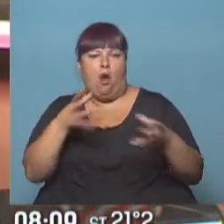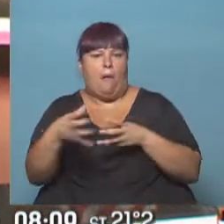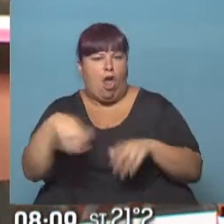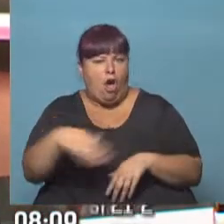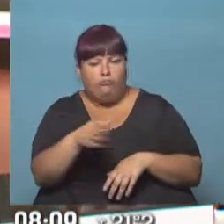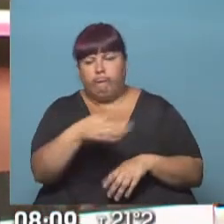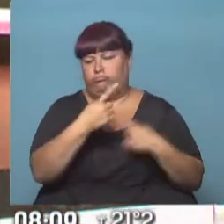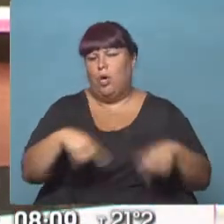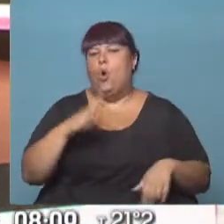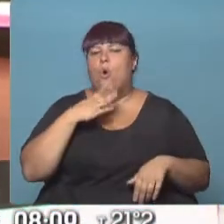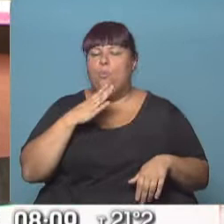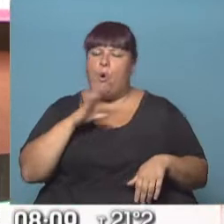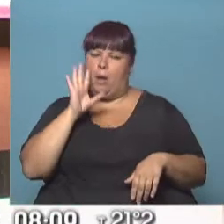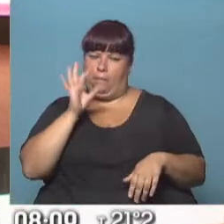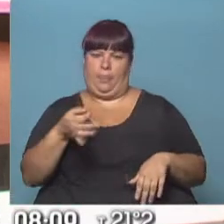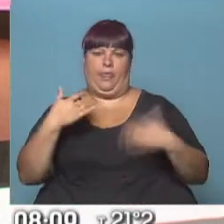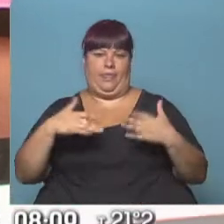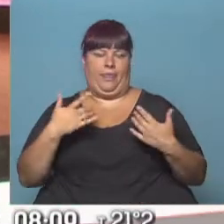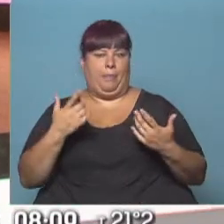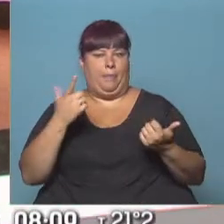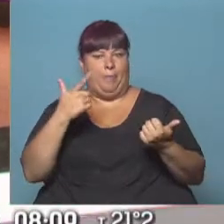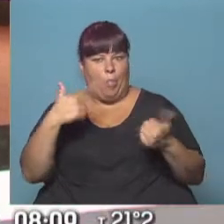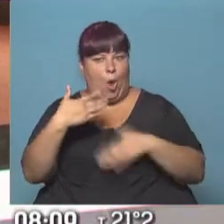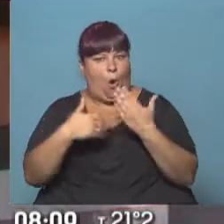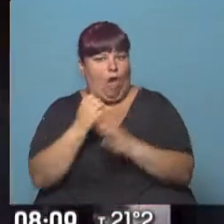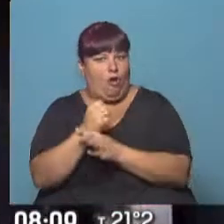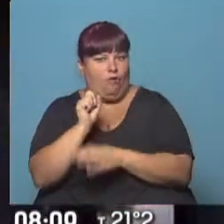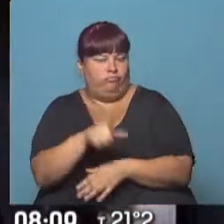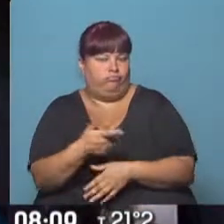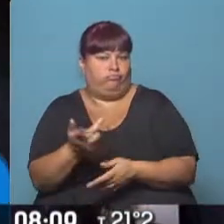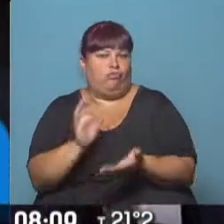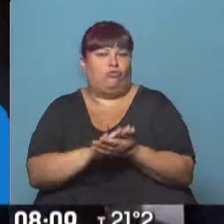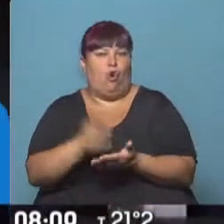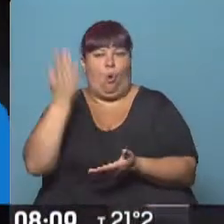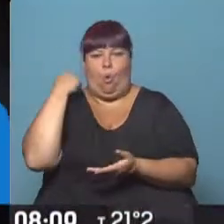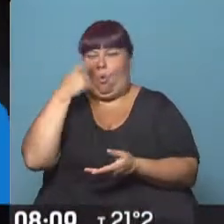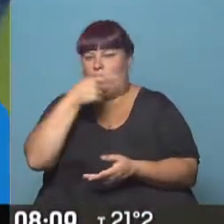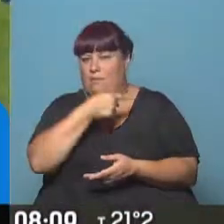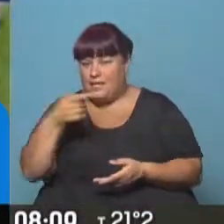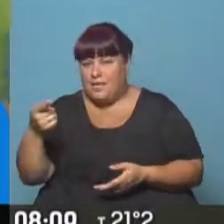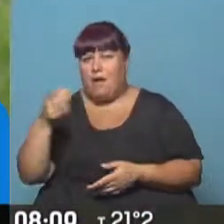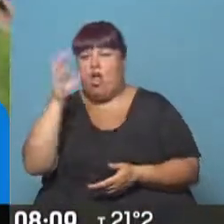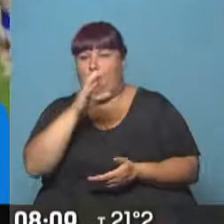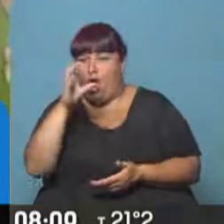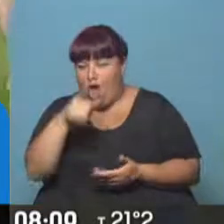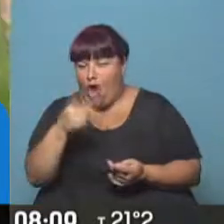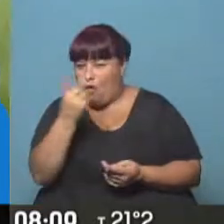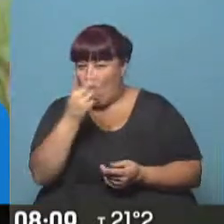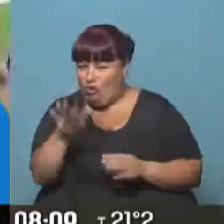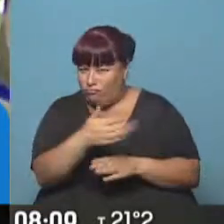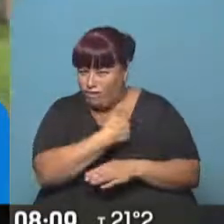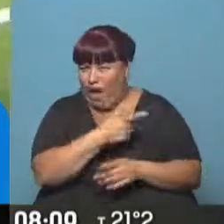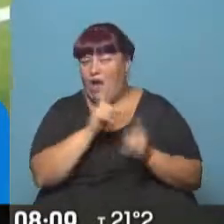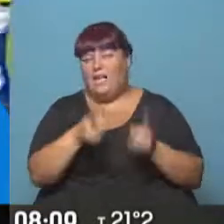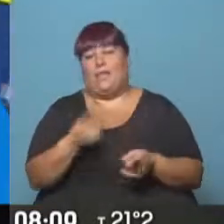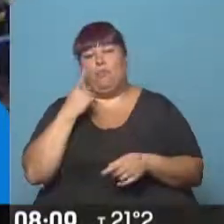pelota. Boca sintió muchísimo las ausencias por lo ocurrido en la última semana de los colombianos. También